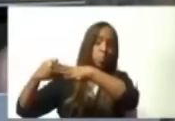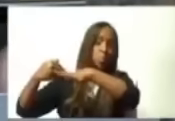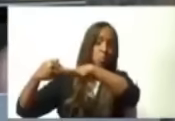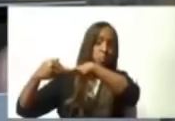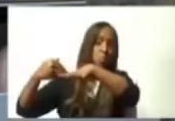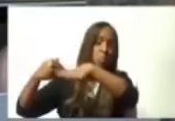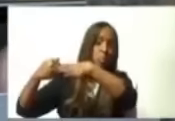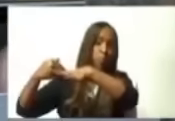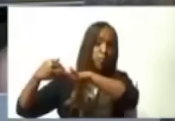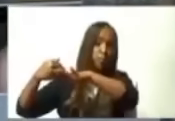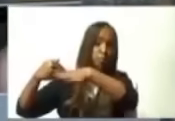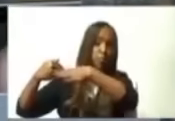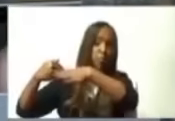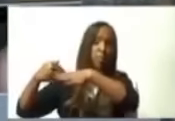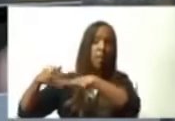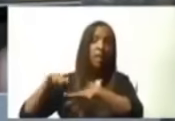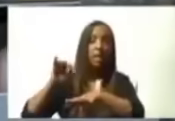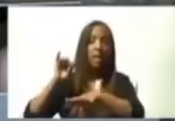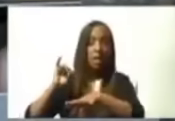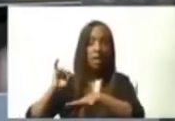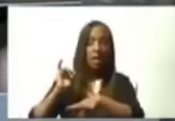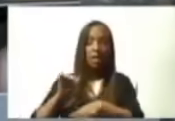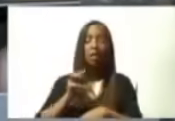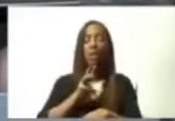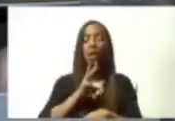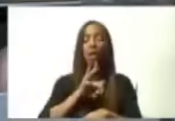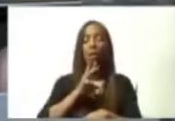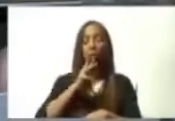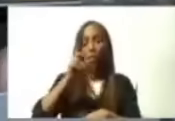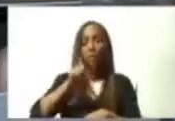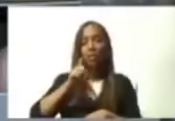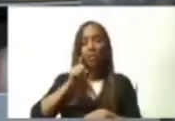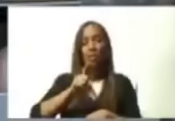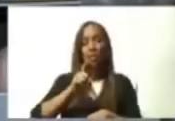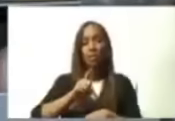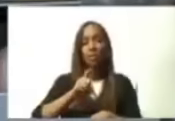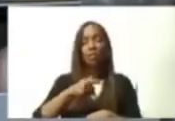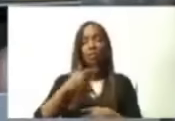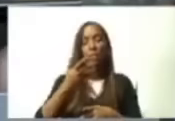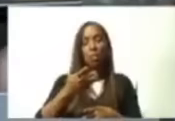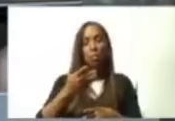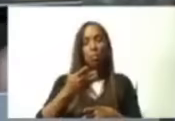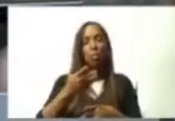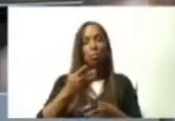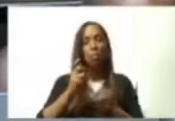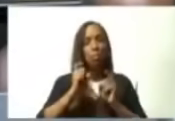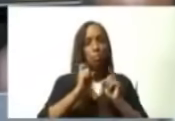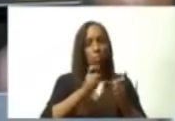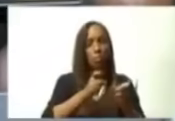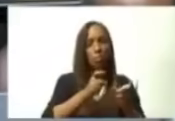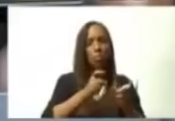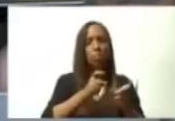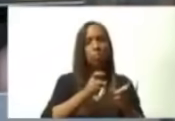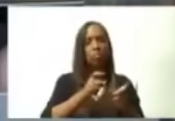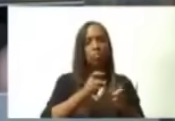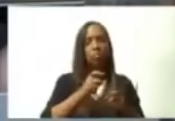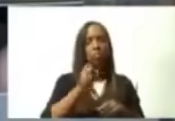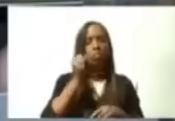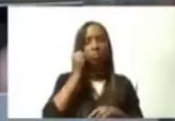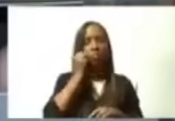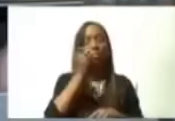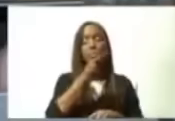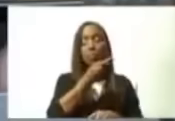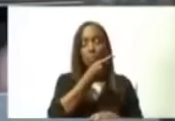el abastecimiento de agua a la ciudad de Santo Domingo. Y así sucesivamente, presidente y